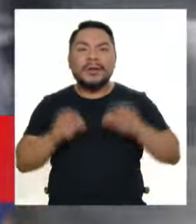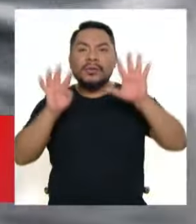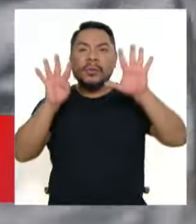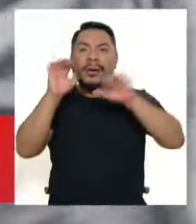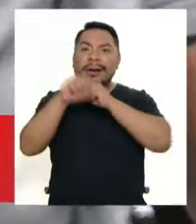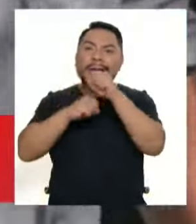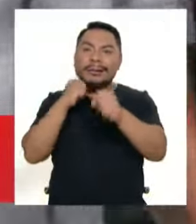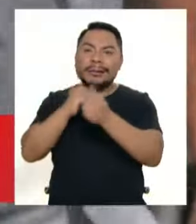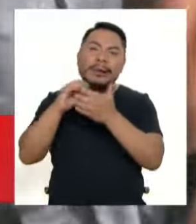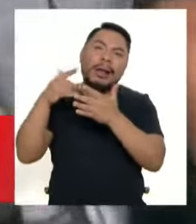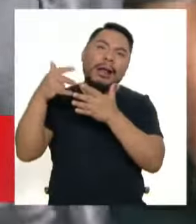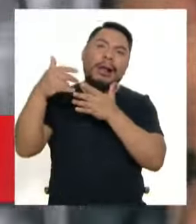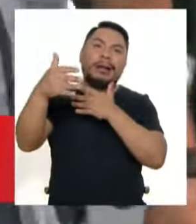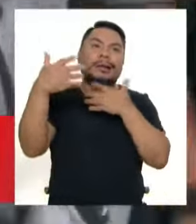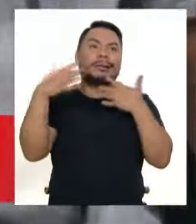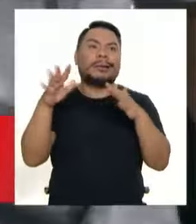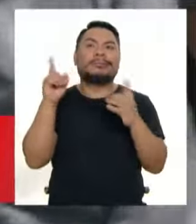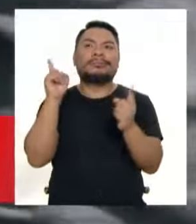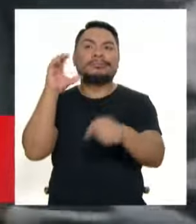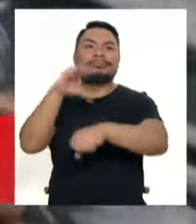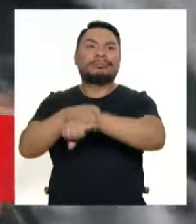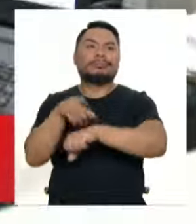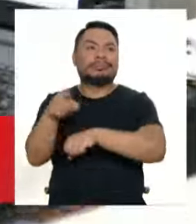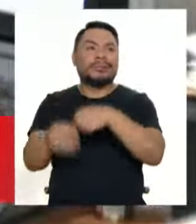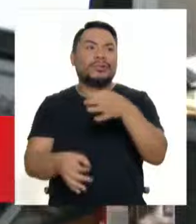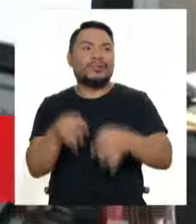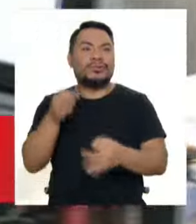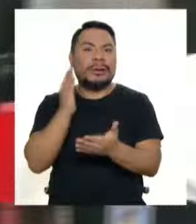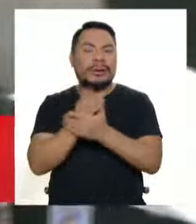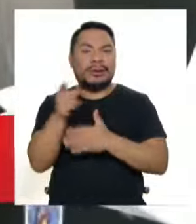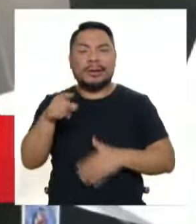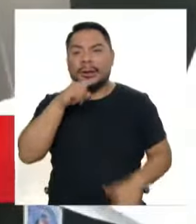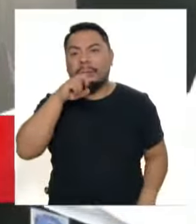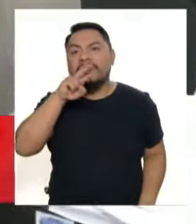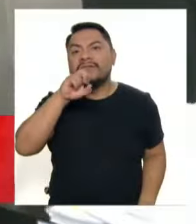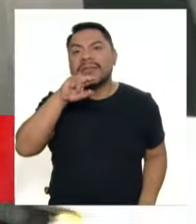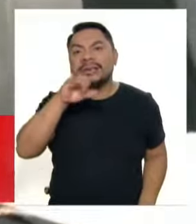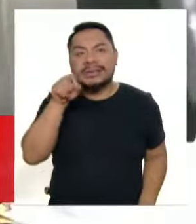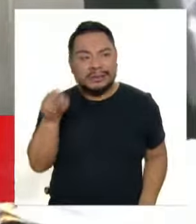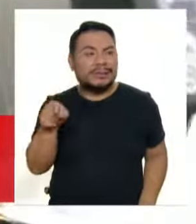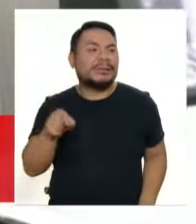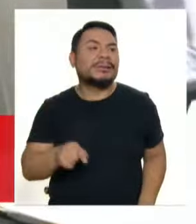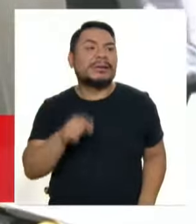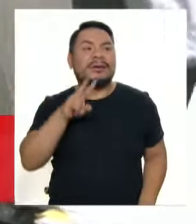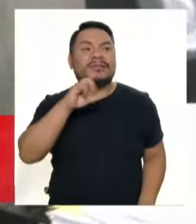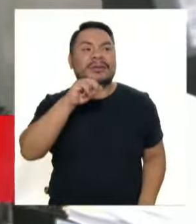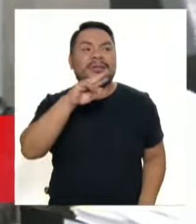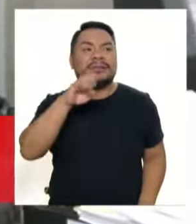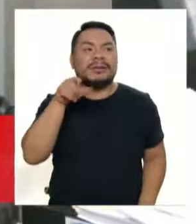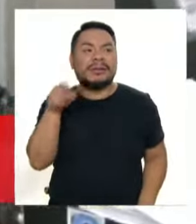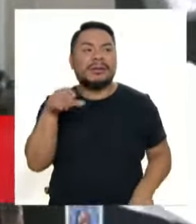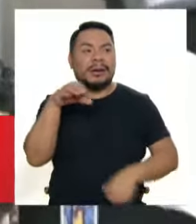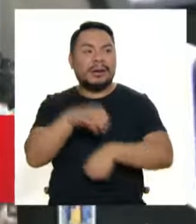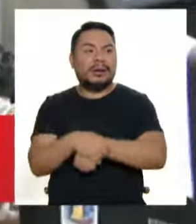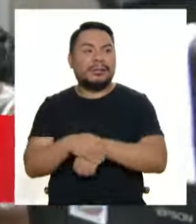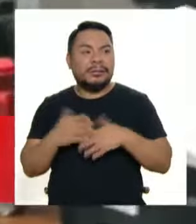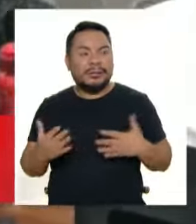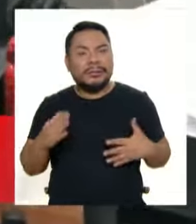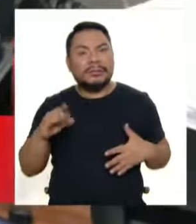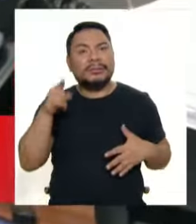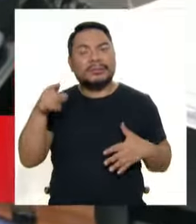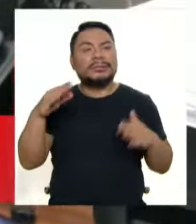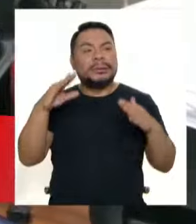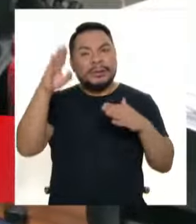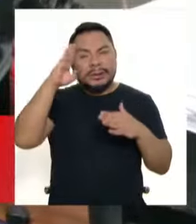9 años después se encuentra en manos de la justicia. Vanessa Yetzi Aguirre Villarreal fue detenida en un operativo policial